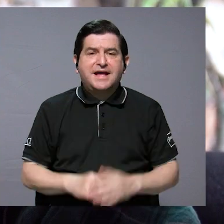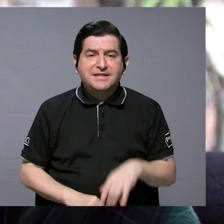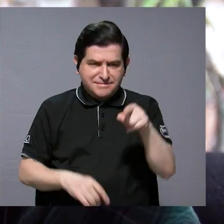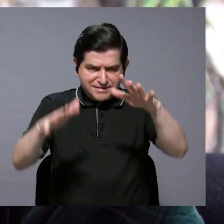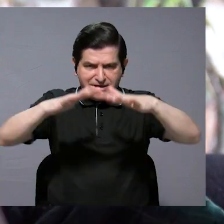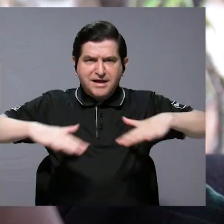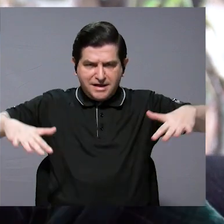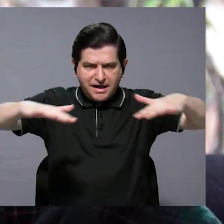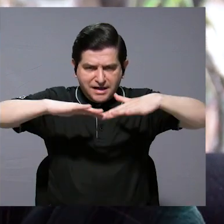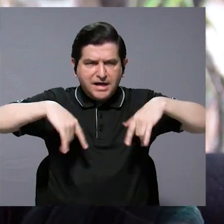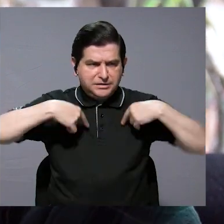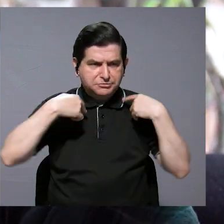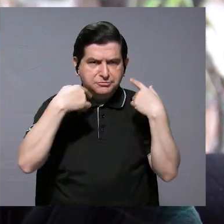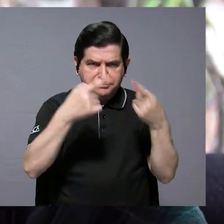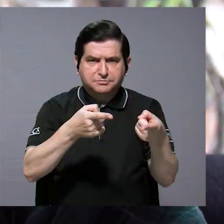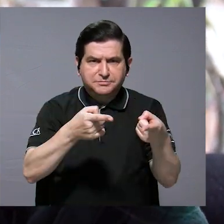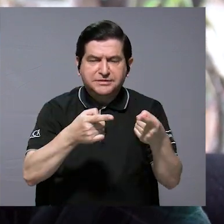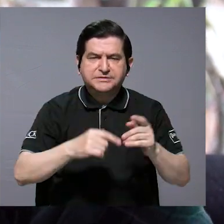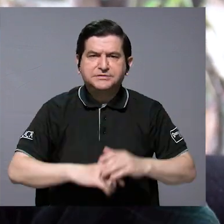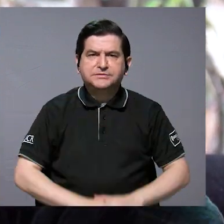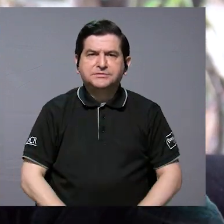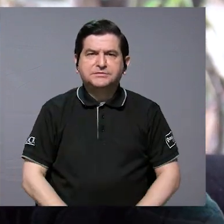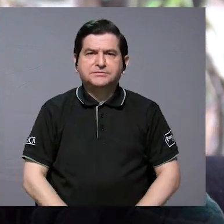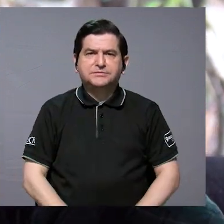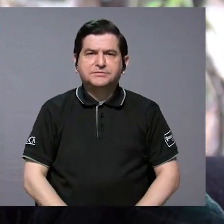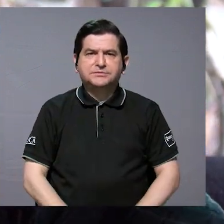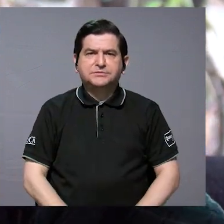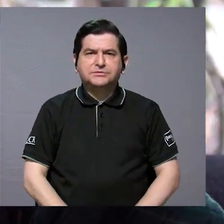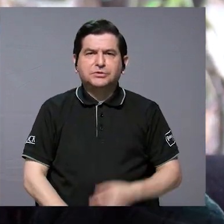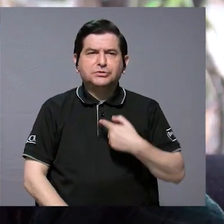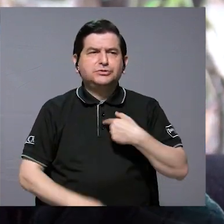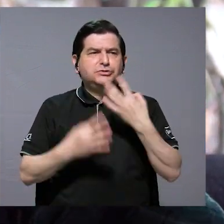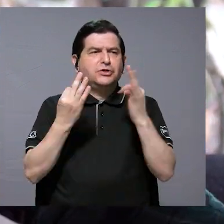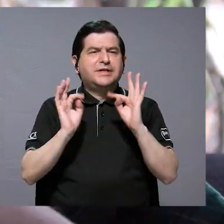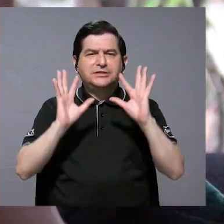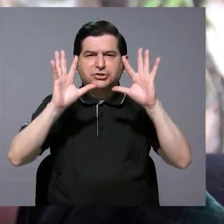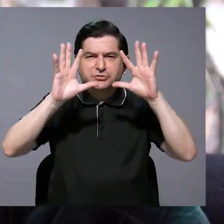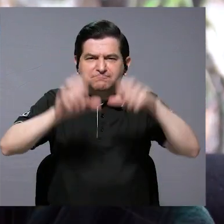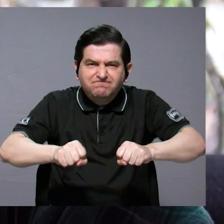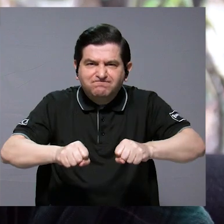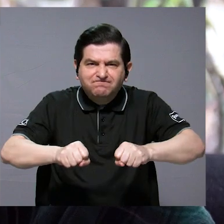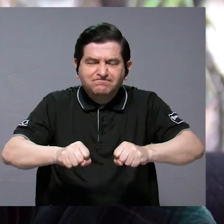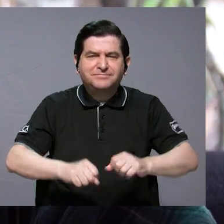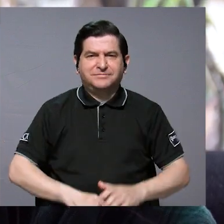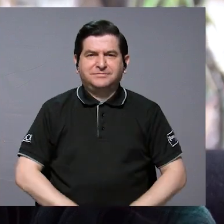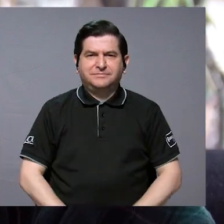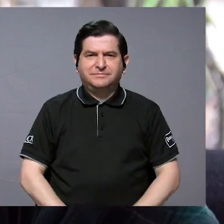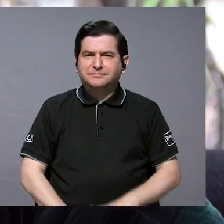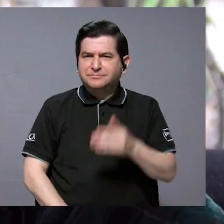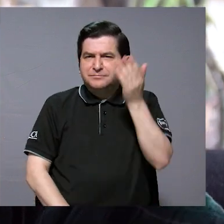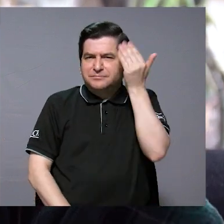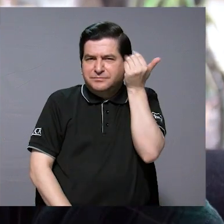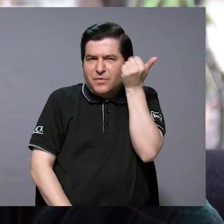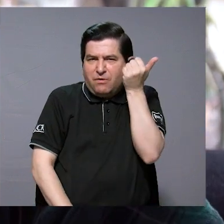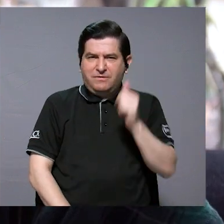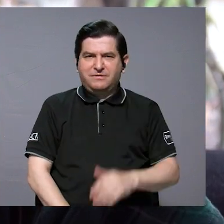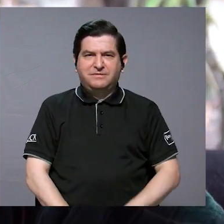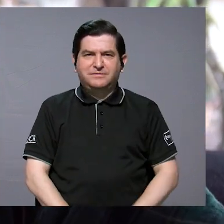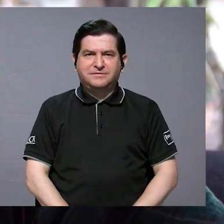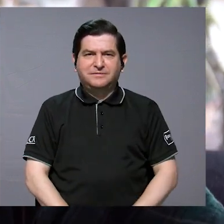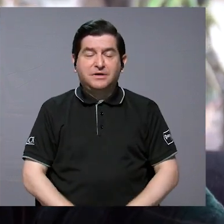intenta estar en esos espacios, como tomarlos de cierta forma,